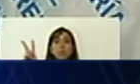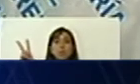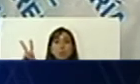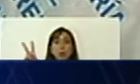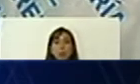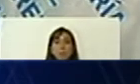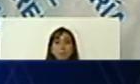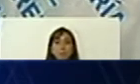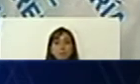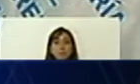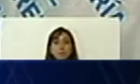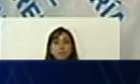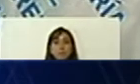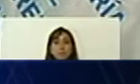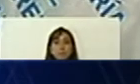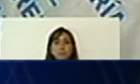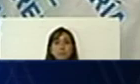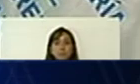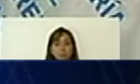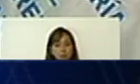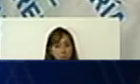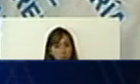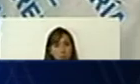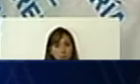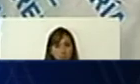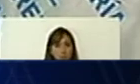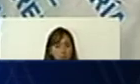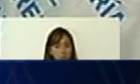sea, la empresa de todos los venezolanos,